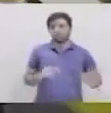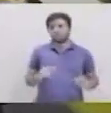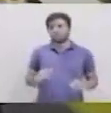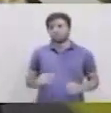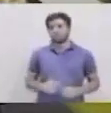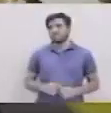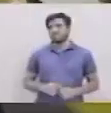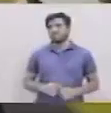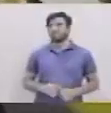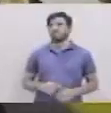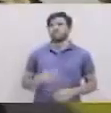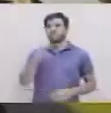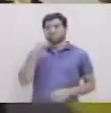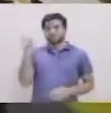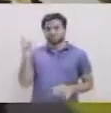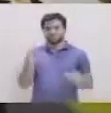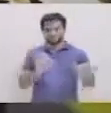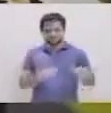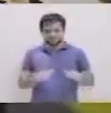Exacto.